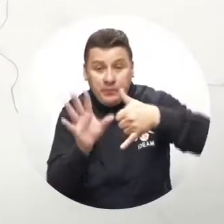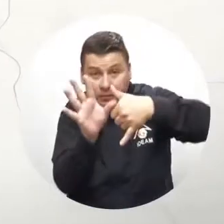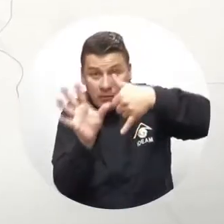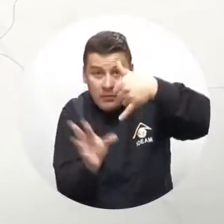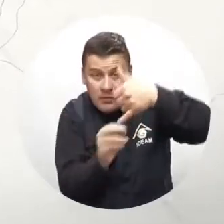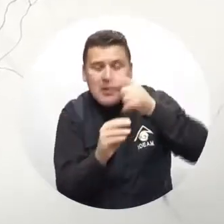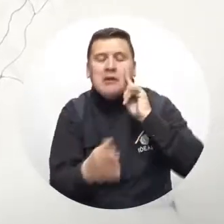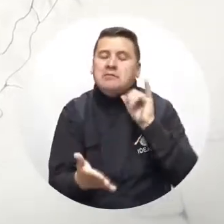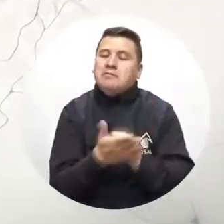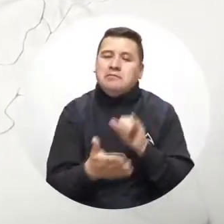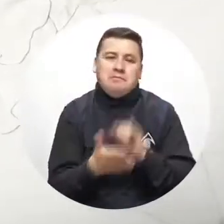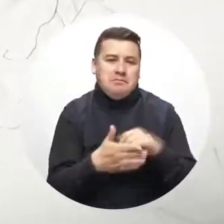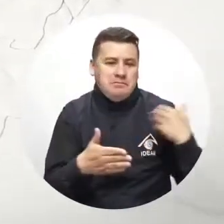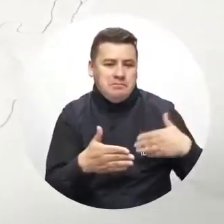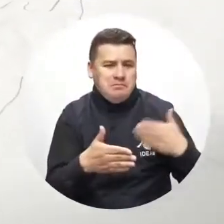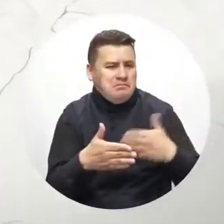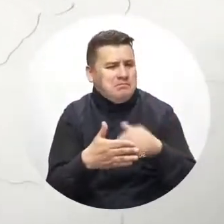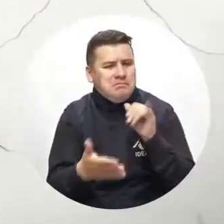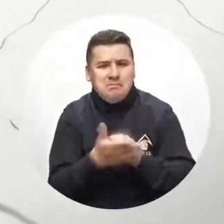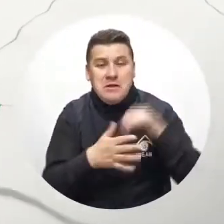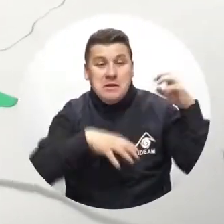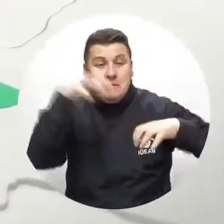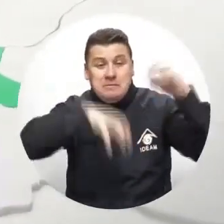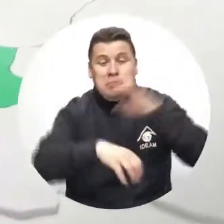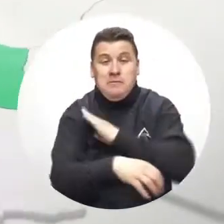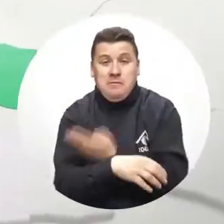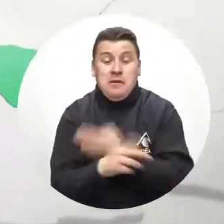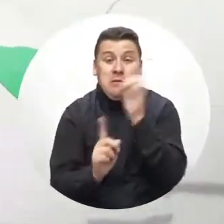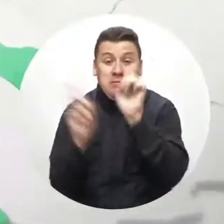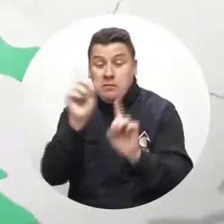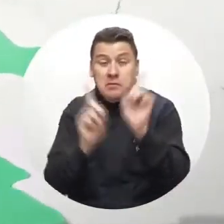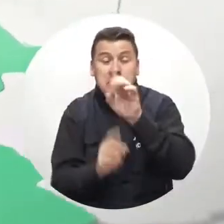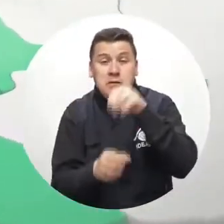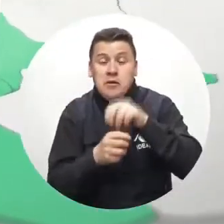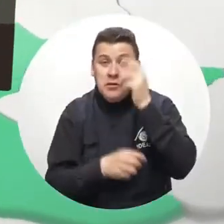de